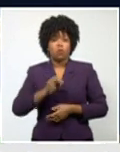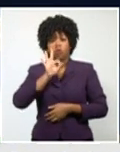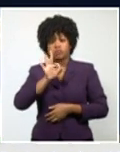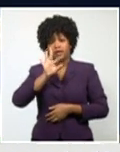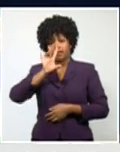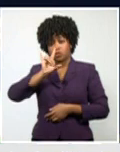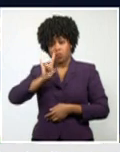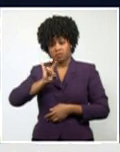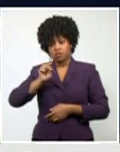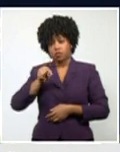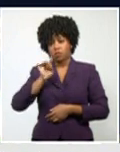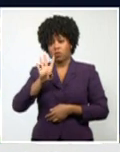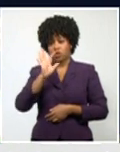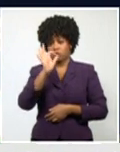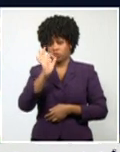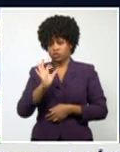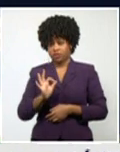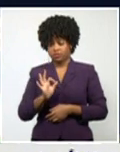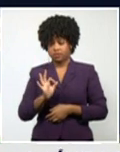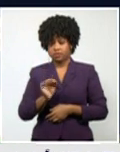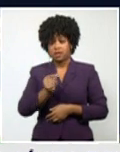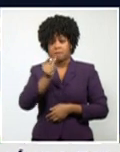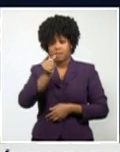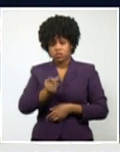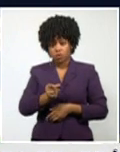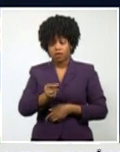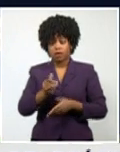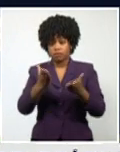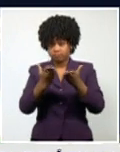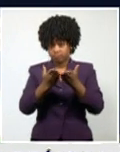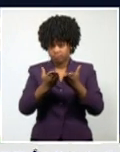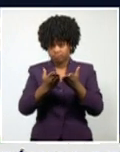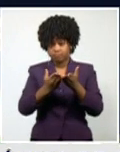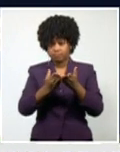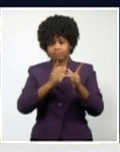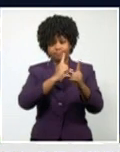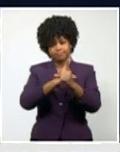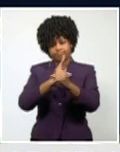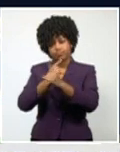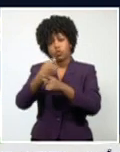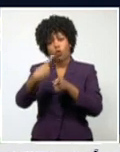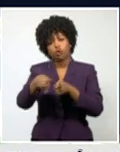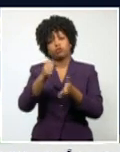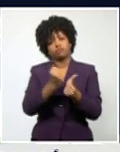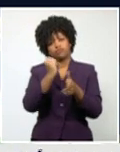89,4% de los casos estudiados son contactos de casos confirmados,